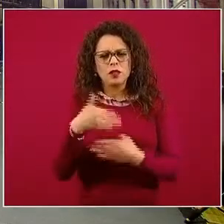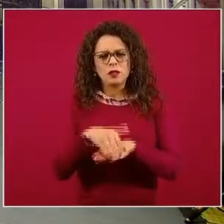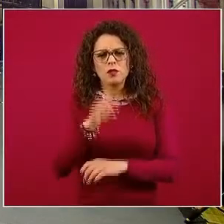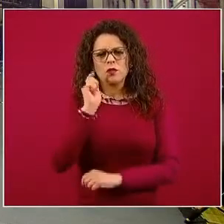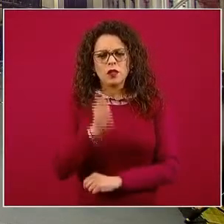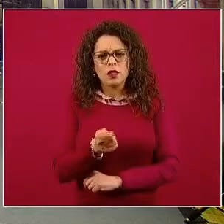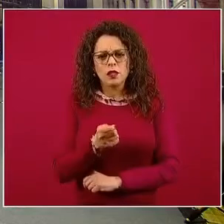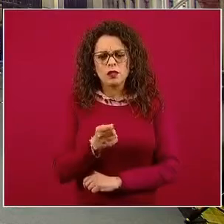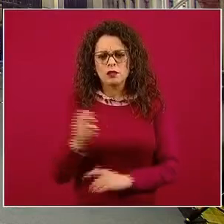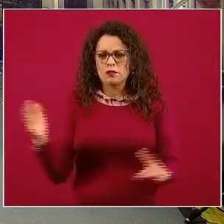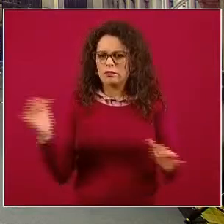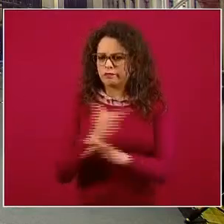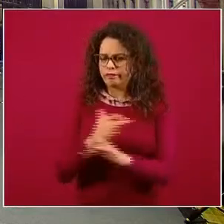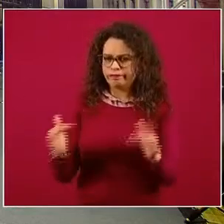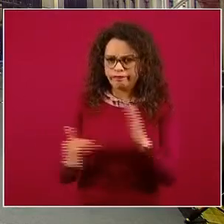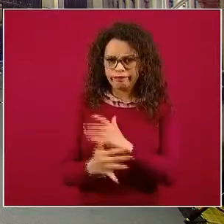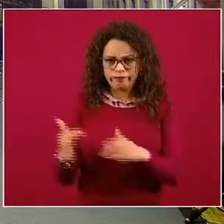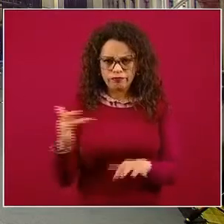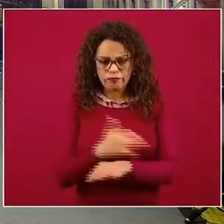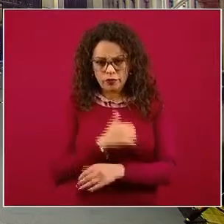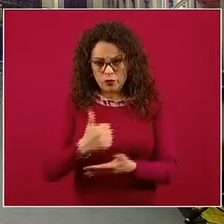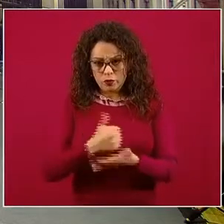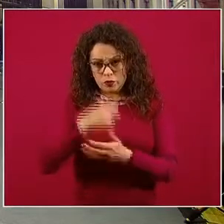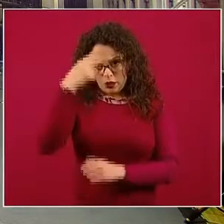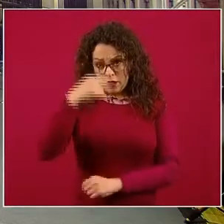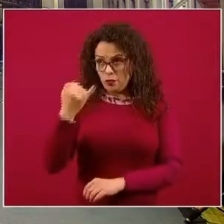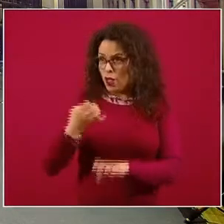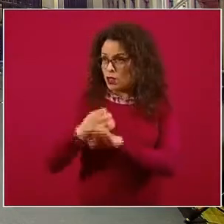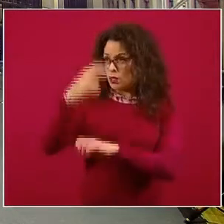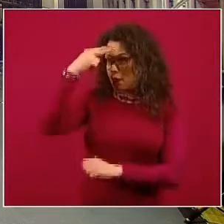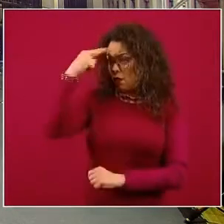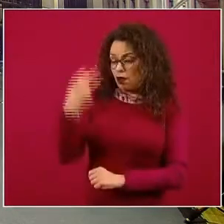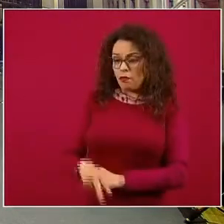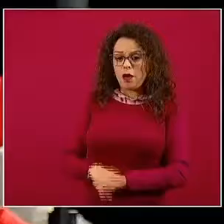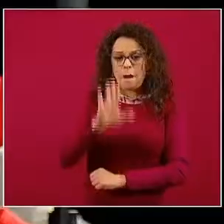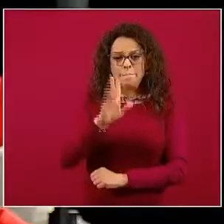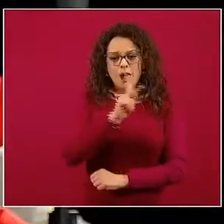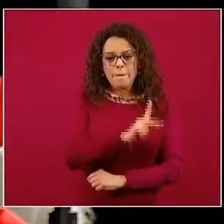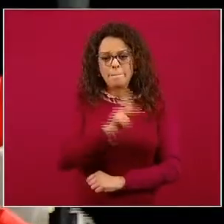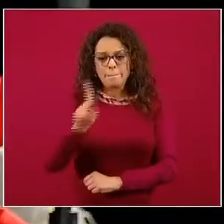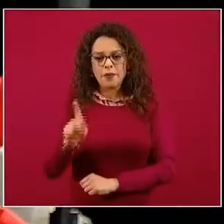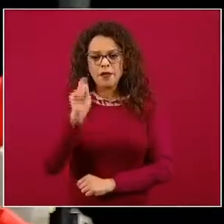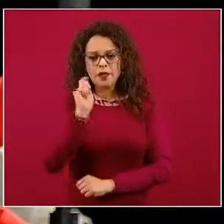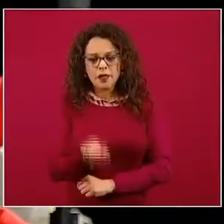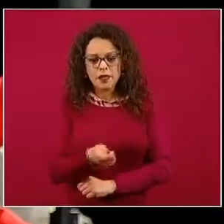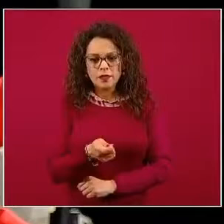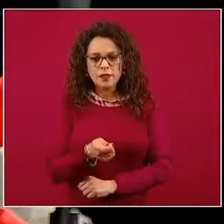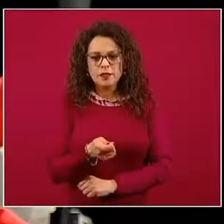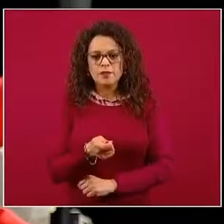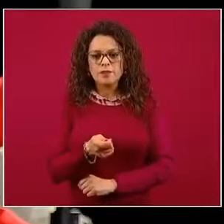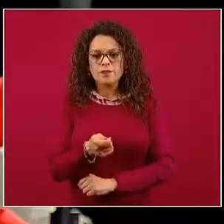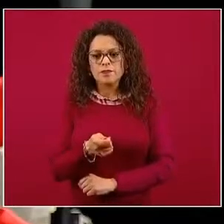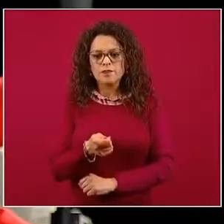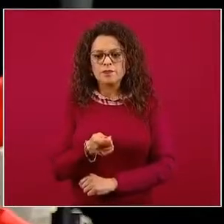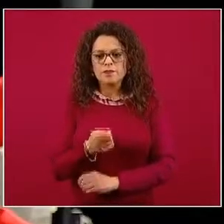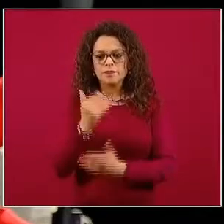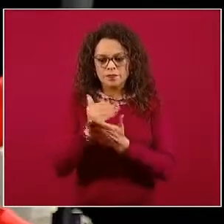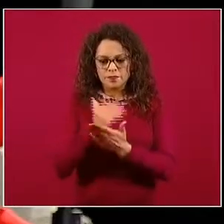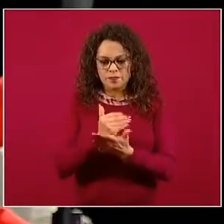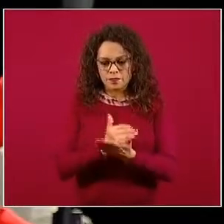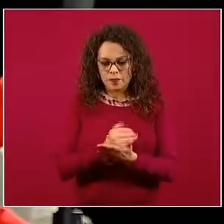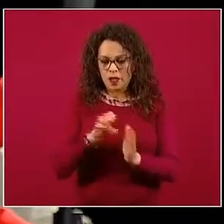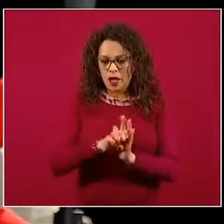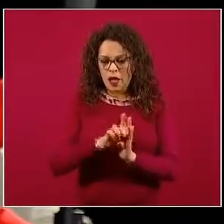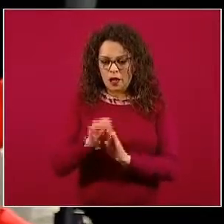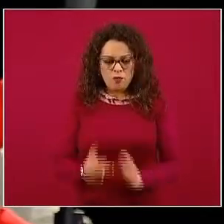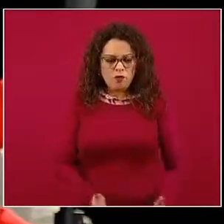movilidad. La Ciudad de México y el Estado de México han tomado medidas muy similares para abatir la movilidad, como es el cerrar los comercios, la